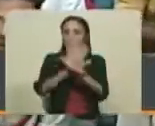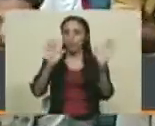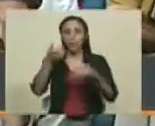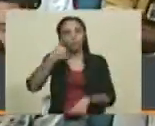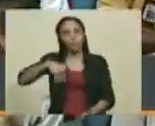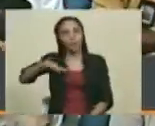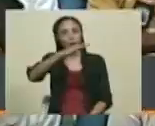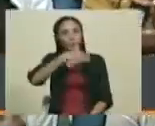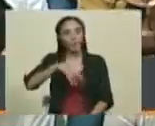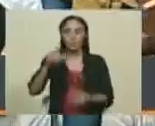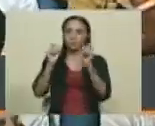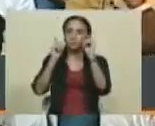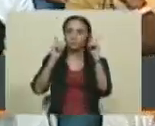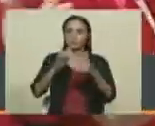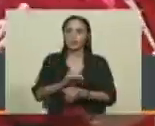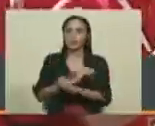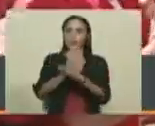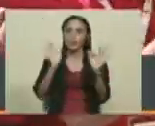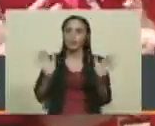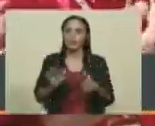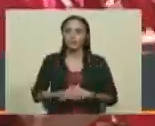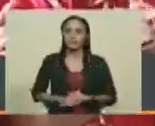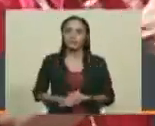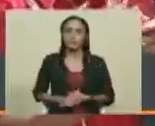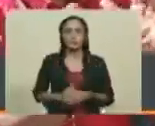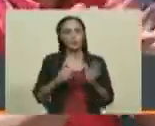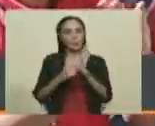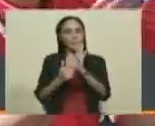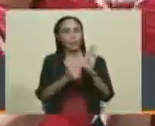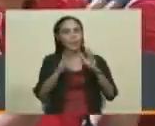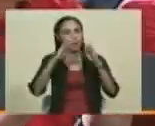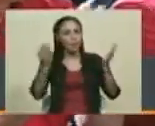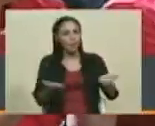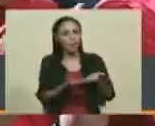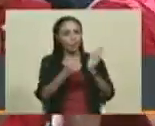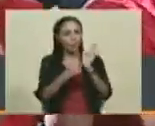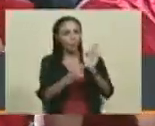para sorprender al mundo.